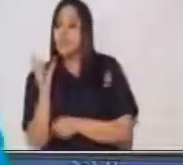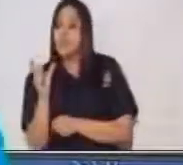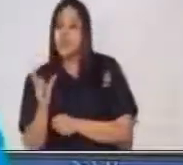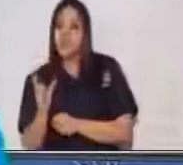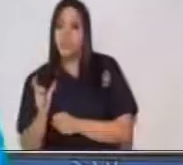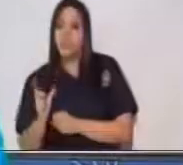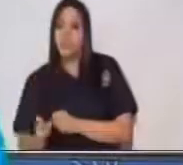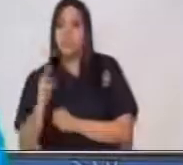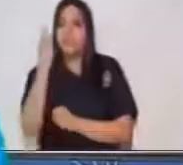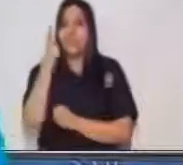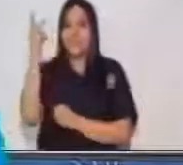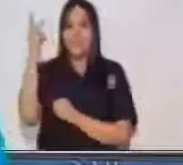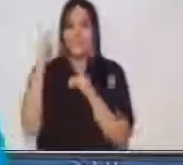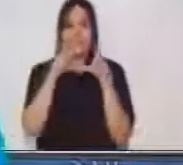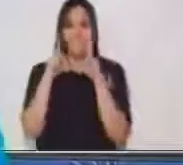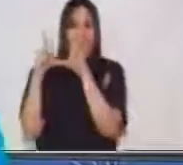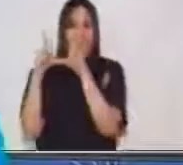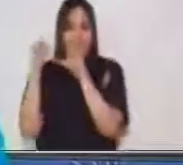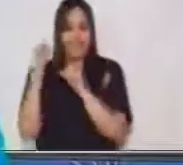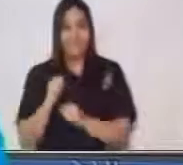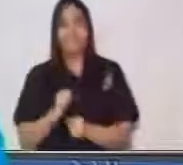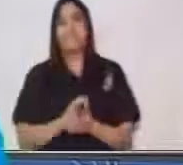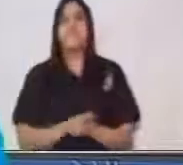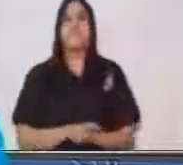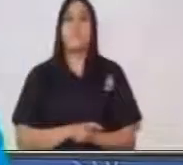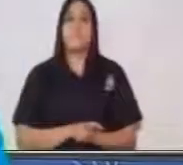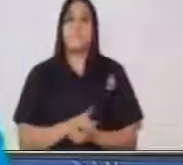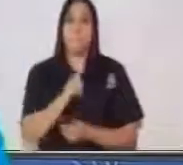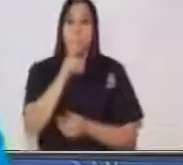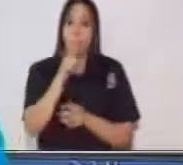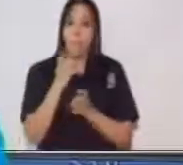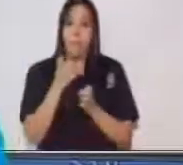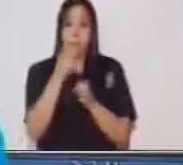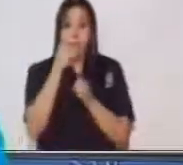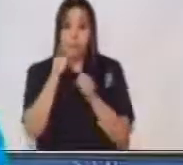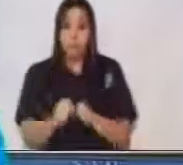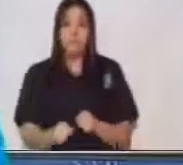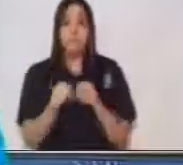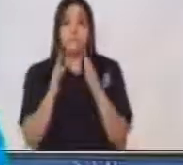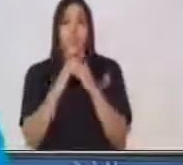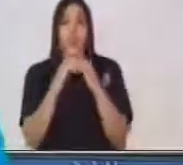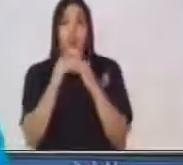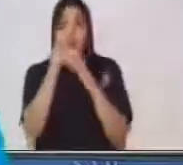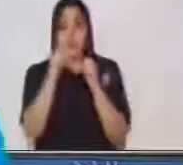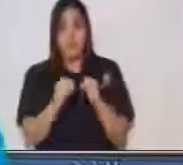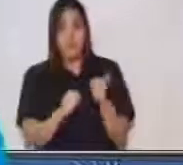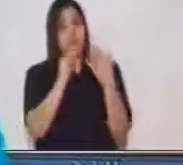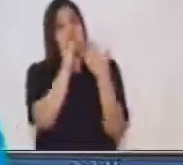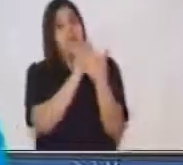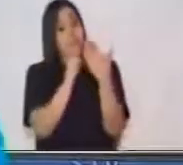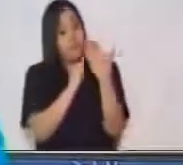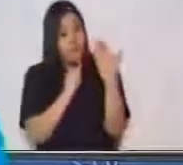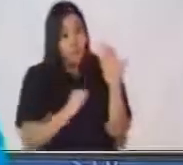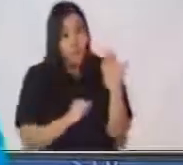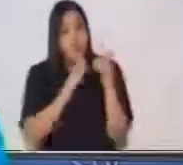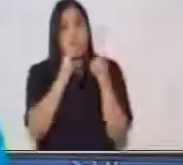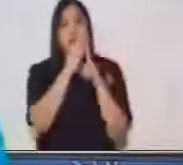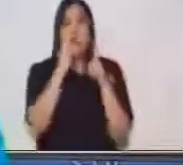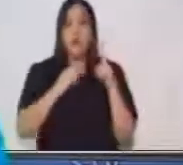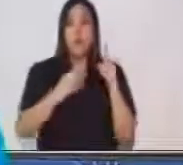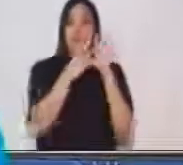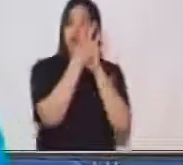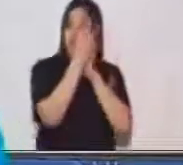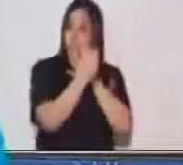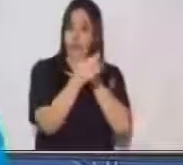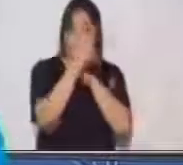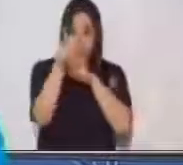esta oportunidad redactamos. Entonces, tú puedes en casa hacer las imágenes de nuestras oraciones que copiamos el día de